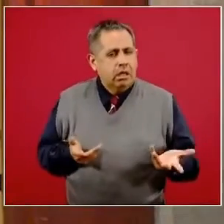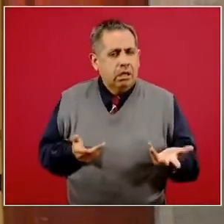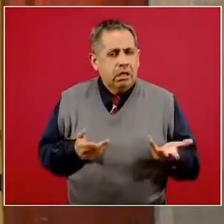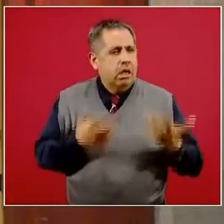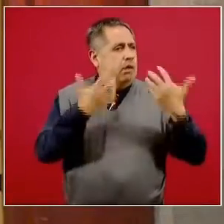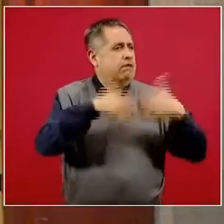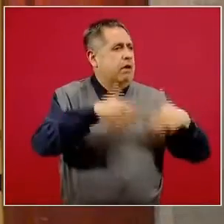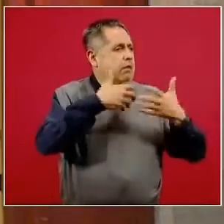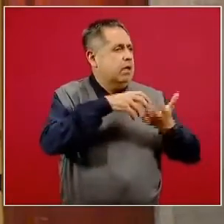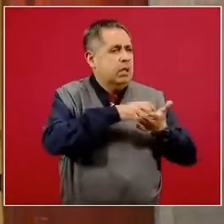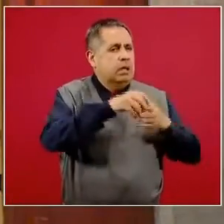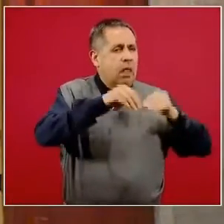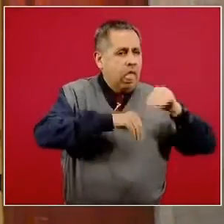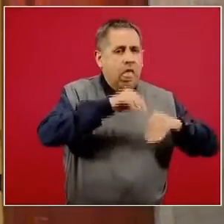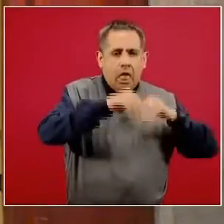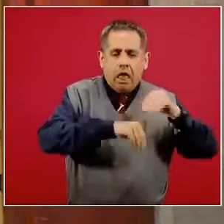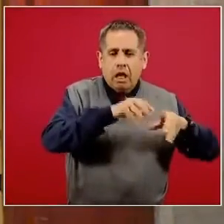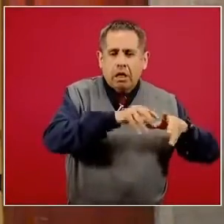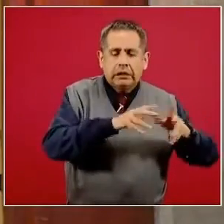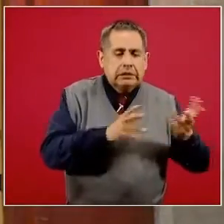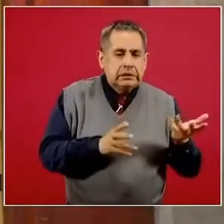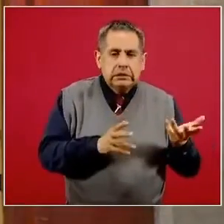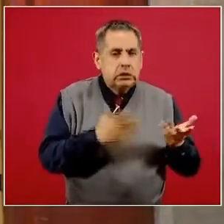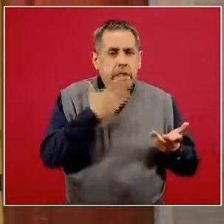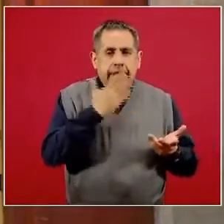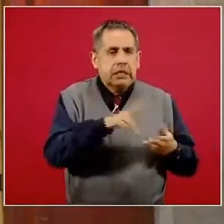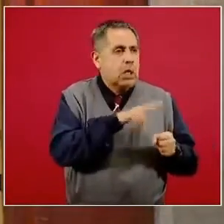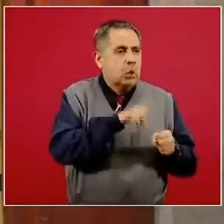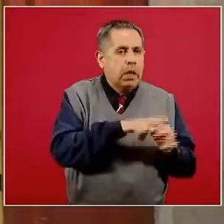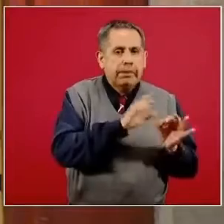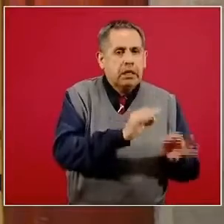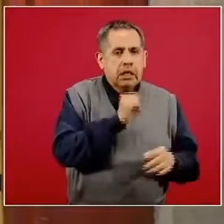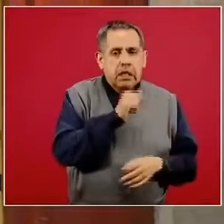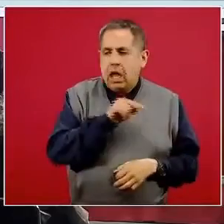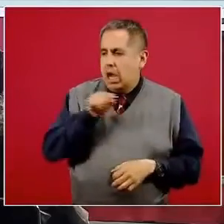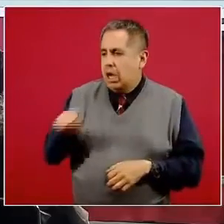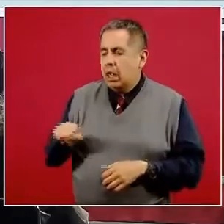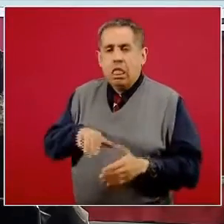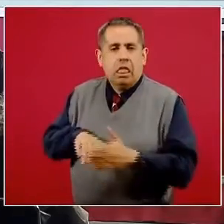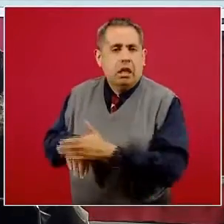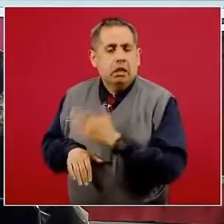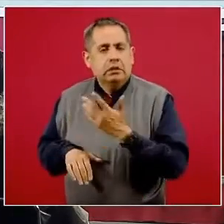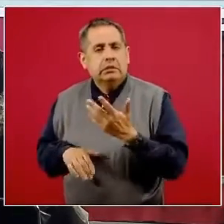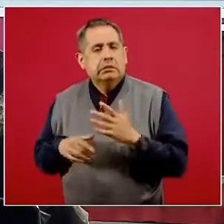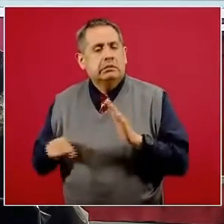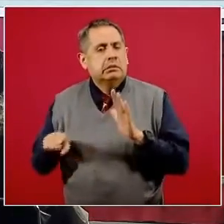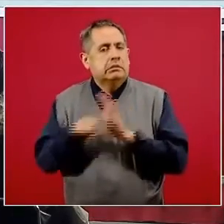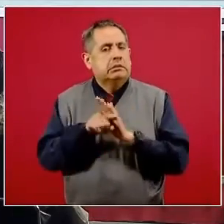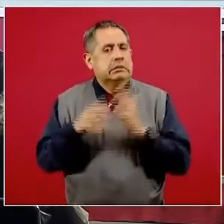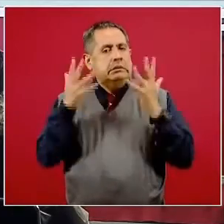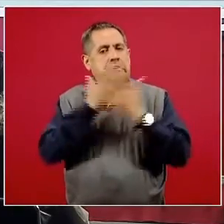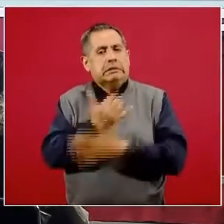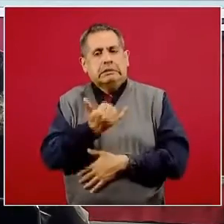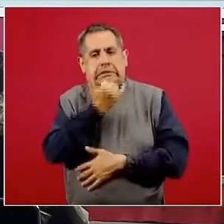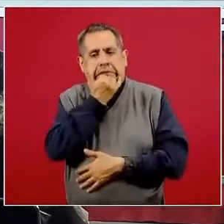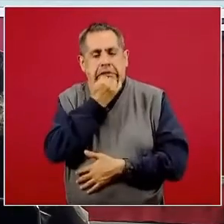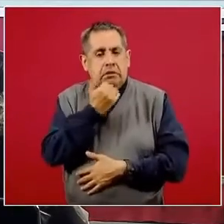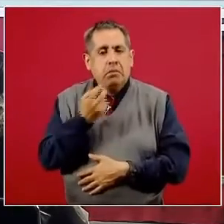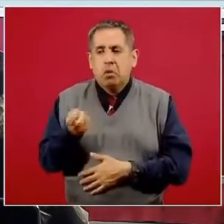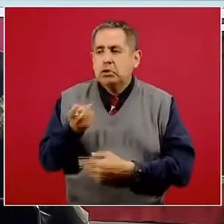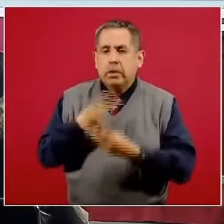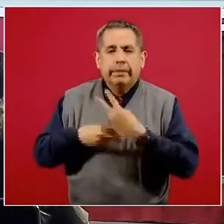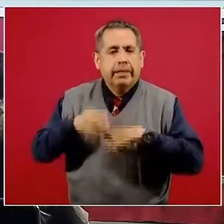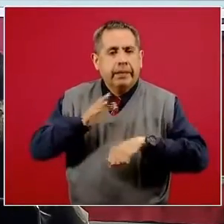maíz industrializado, procesado de una manera que está teniendo impactos negativos en la salud, entre otros este aumento de